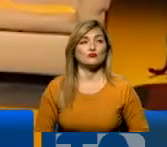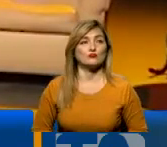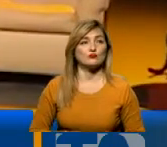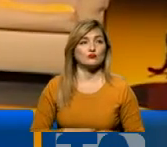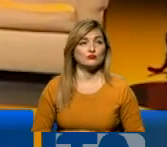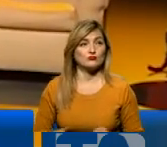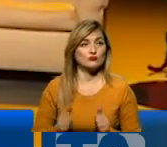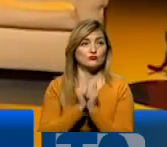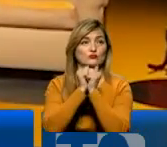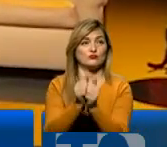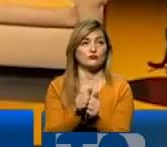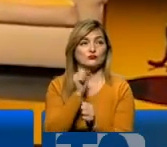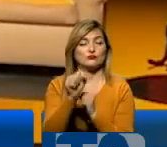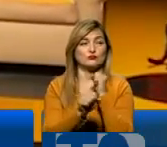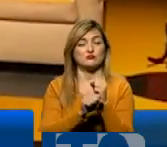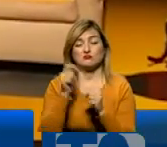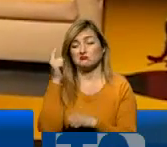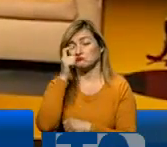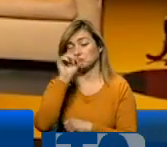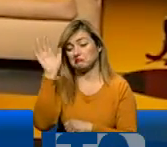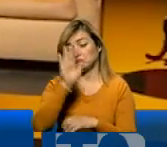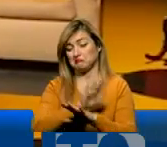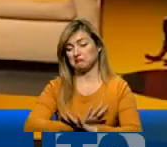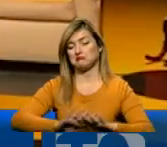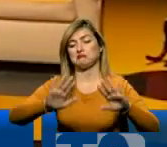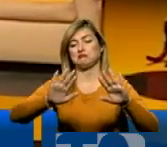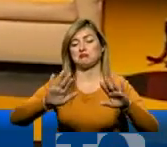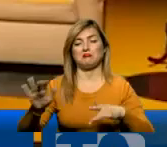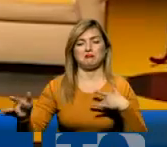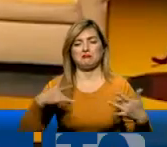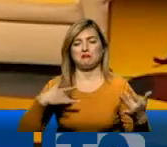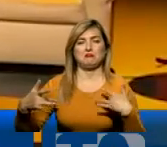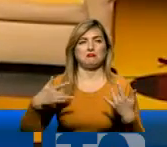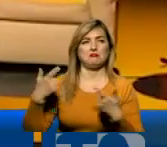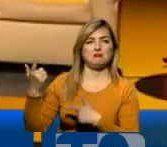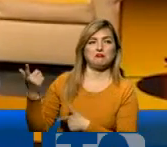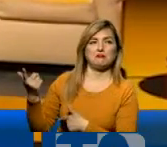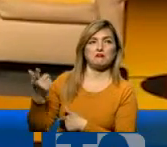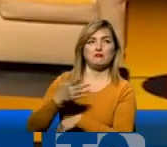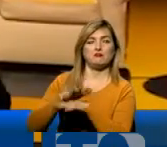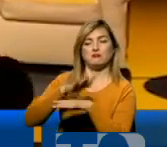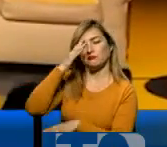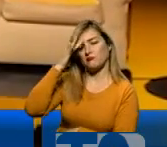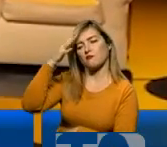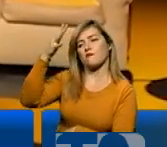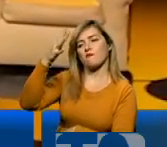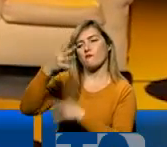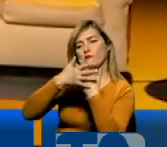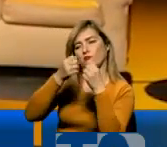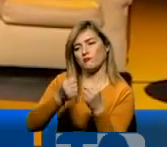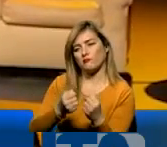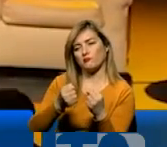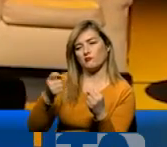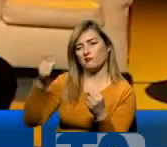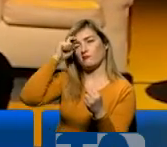aunaron fuerzas para despedir el año más turbulento de nuestra era con un show de stand-up triple donde se habla de filosofía para presos, de